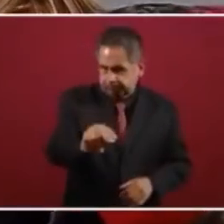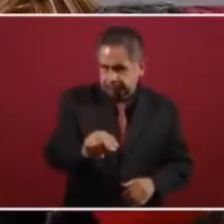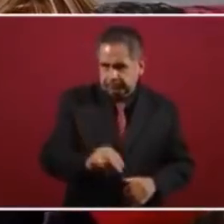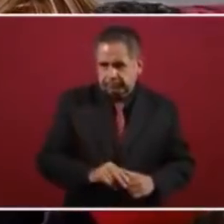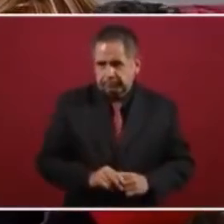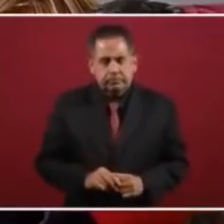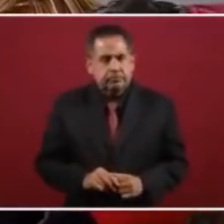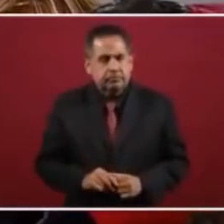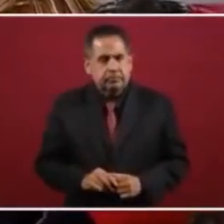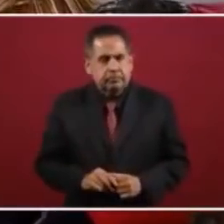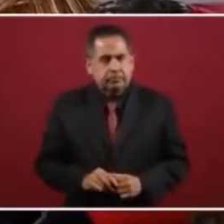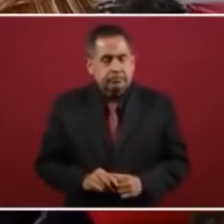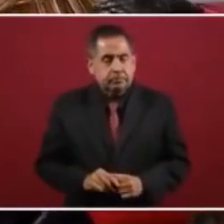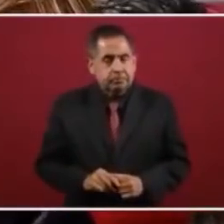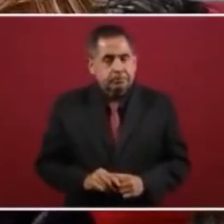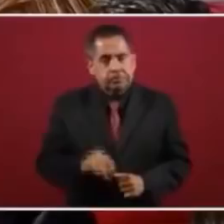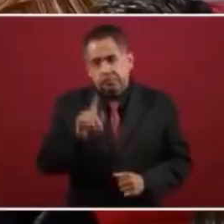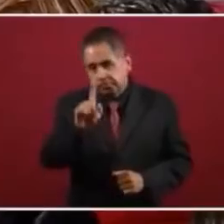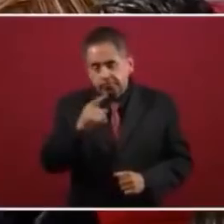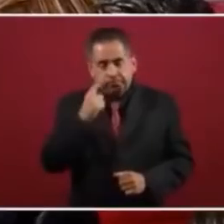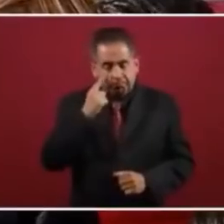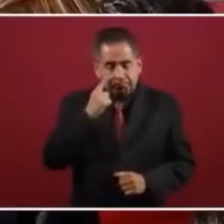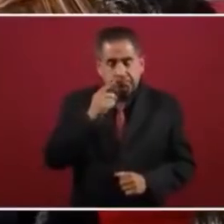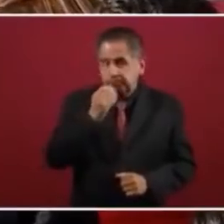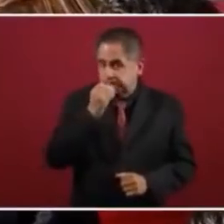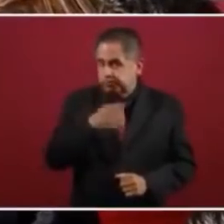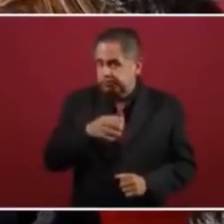Es muy interesante,